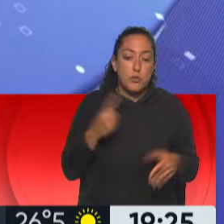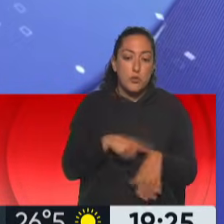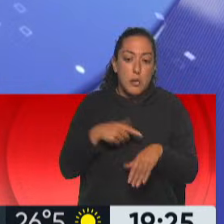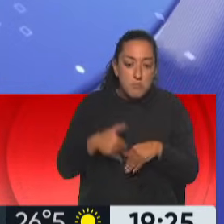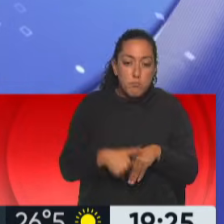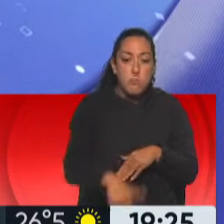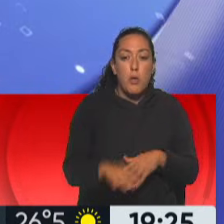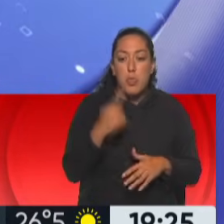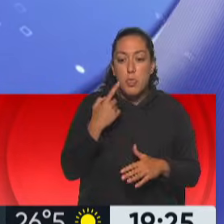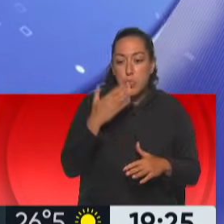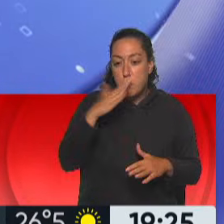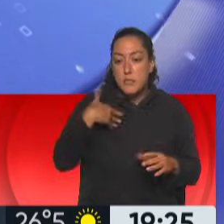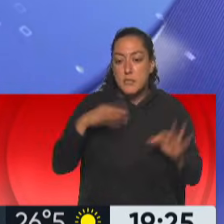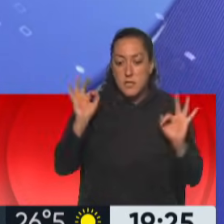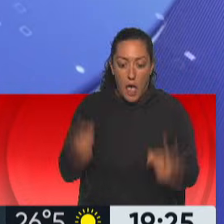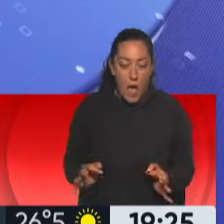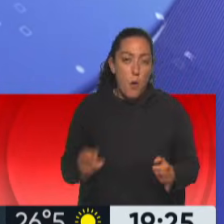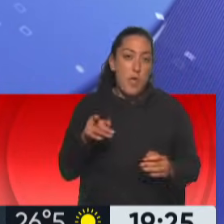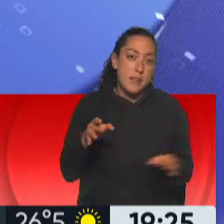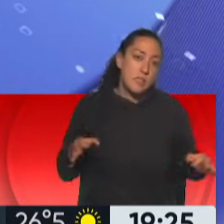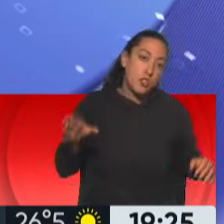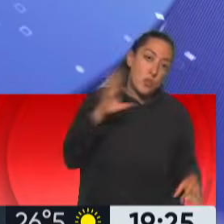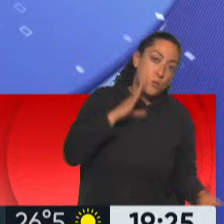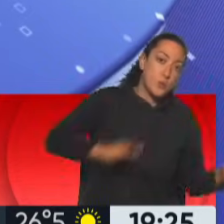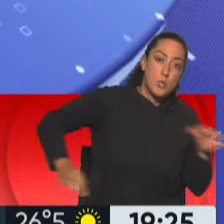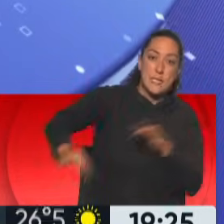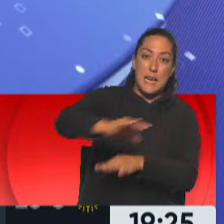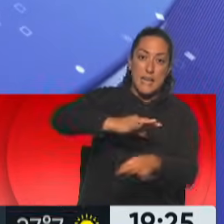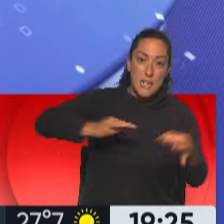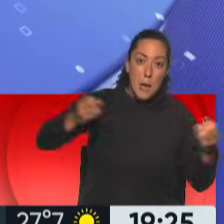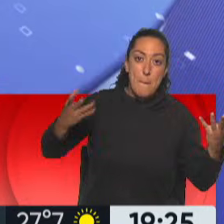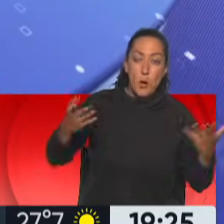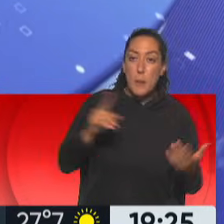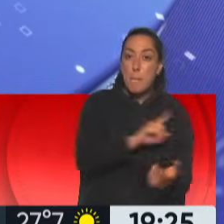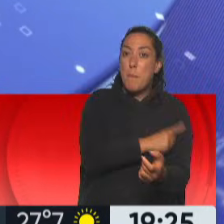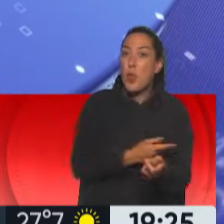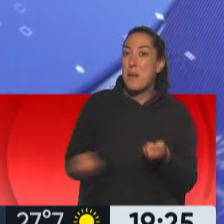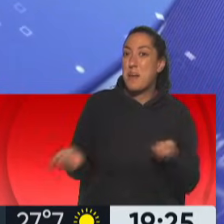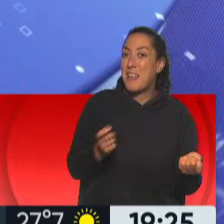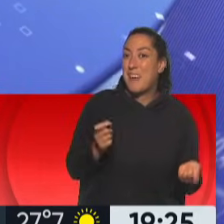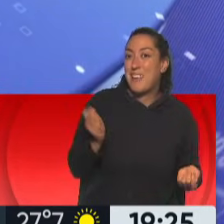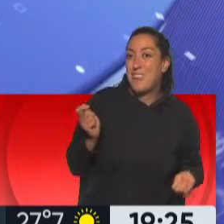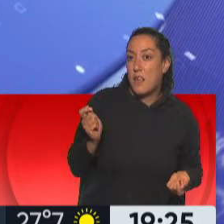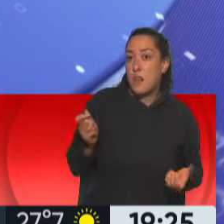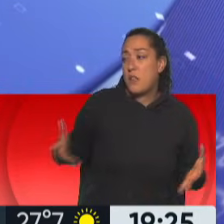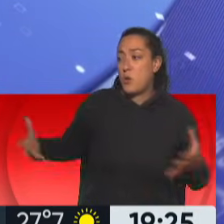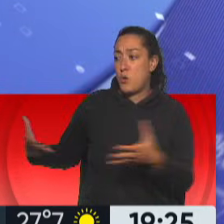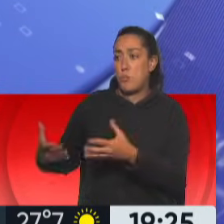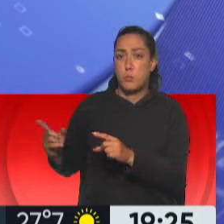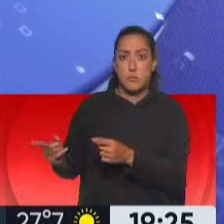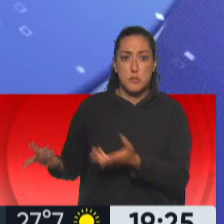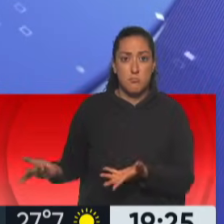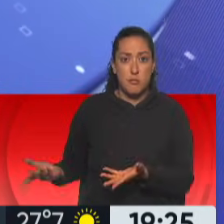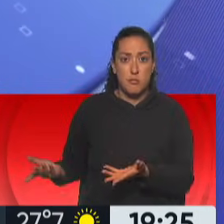tiempo. Puede ser una estrategia de los Estados Unidos, porque quienes han manejado el poder, más allá de Maduro, ha sido toda esta gente, con lo cual